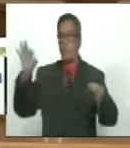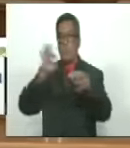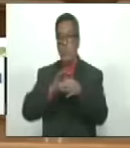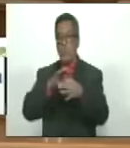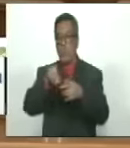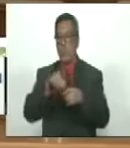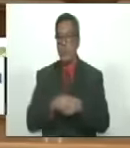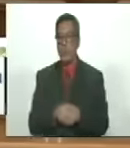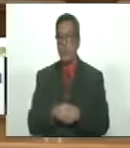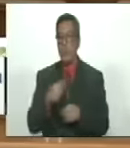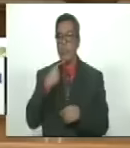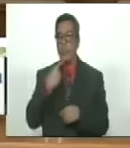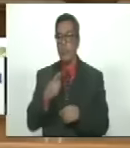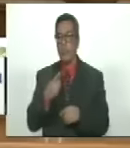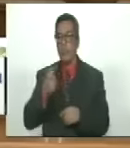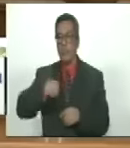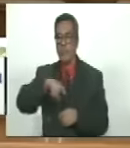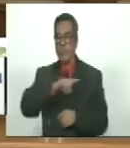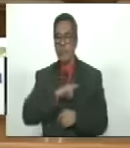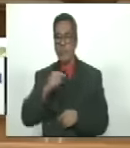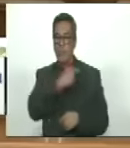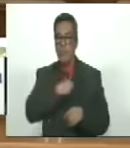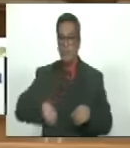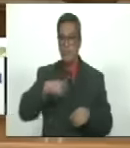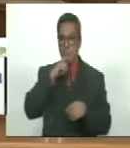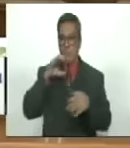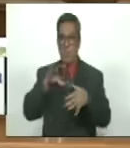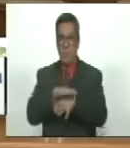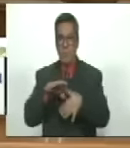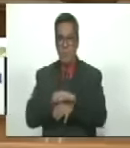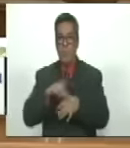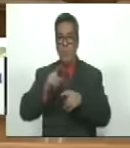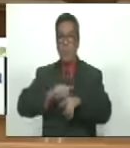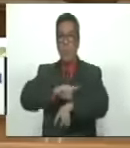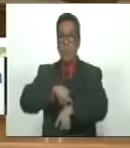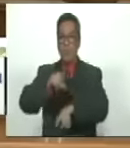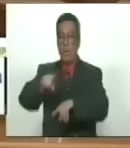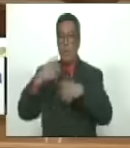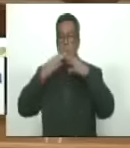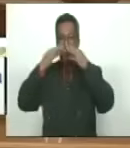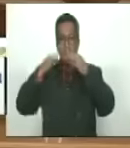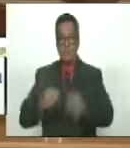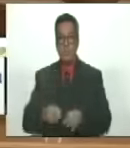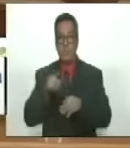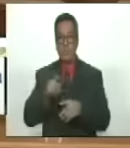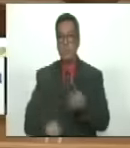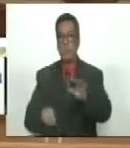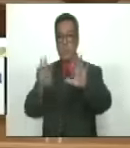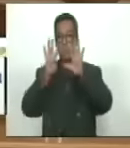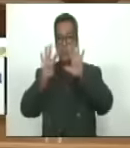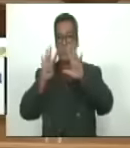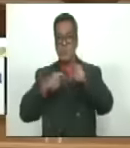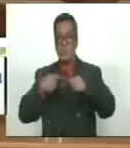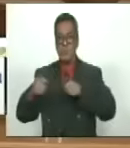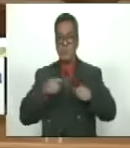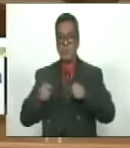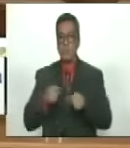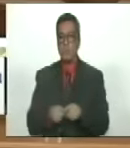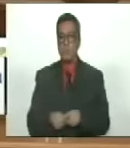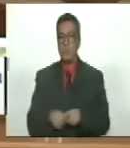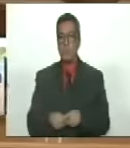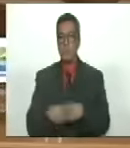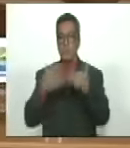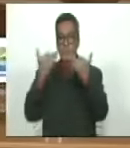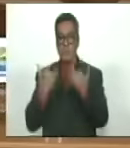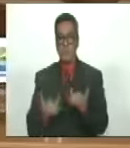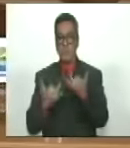vinculante, le decíamos nosotros al presidente el martes después de su exposición, no queda duda, con estas nueve acciones